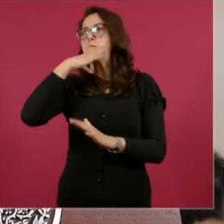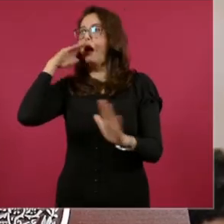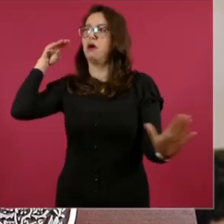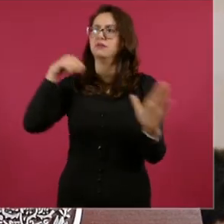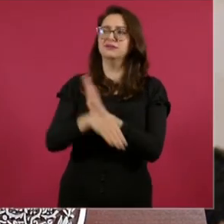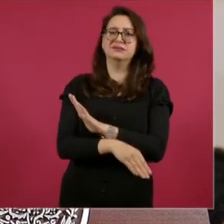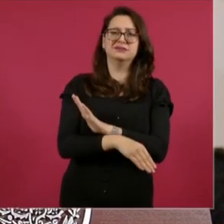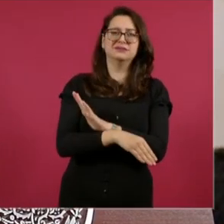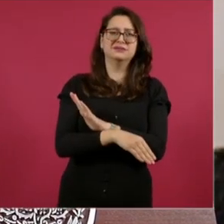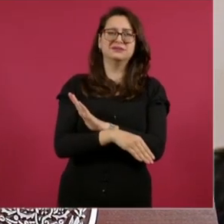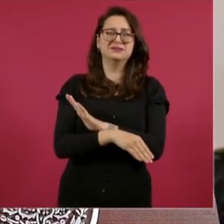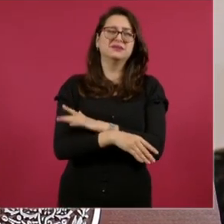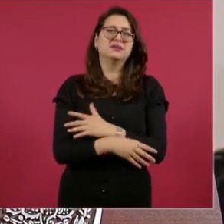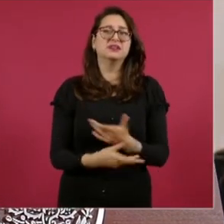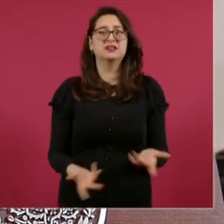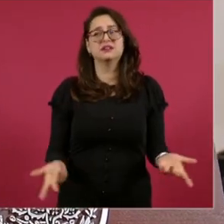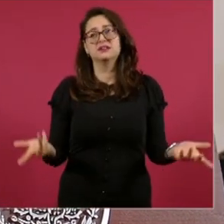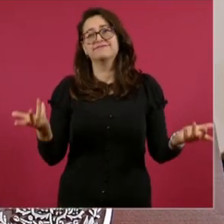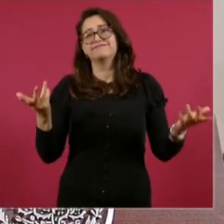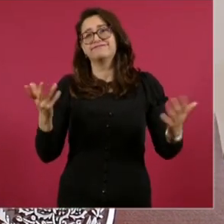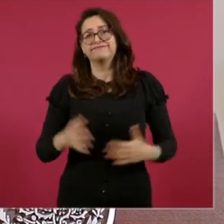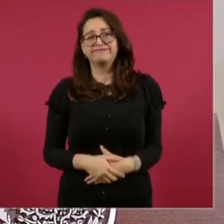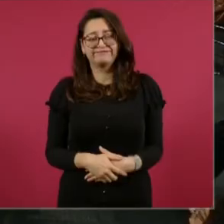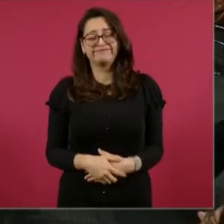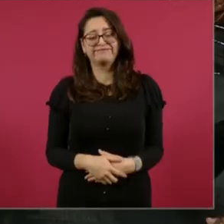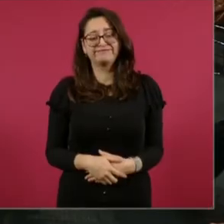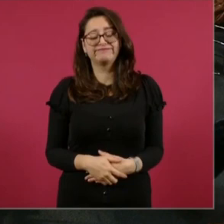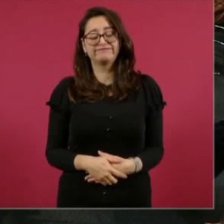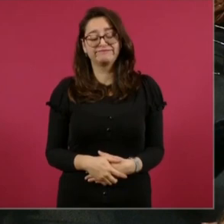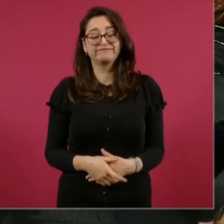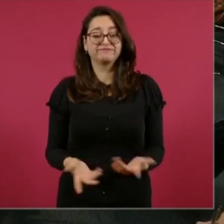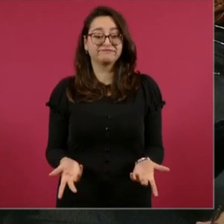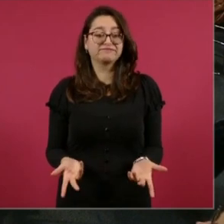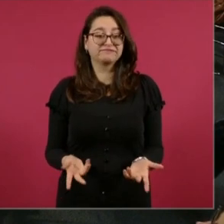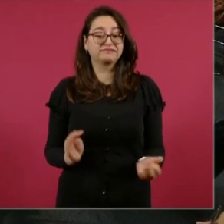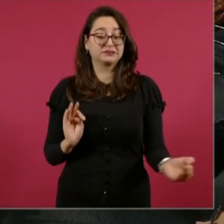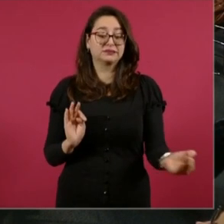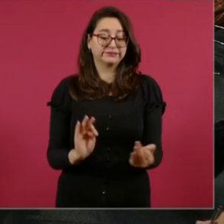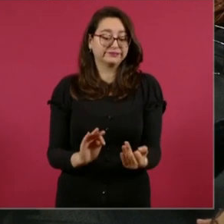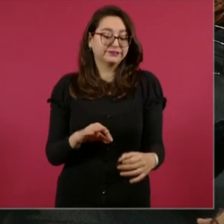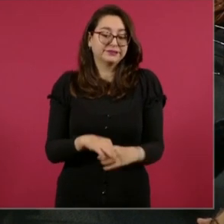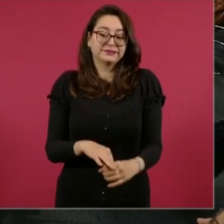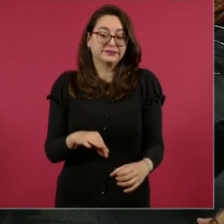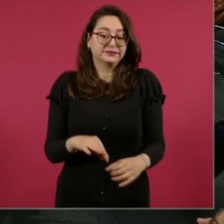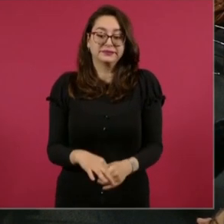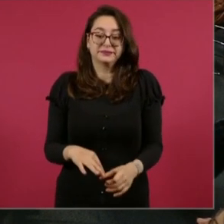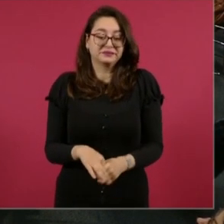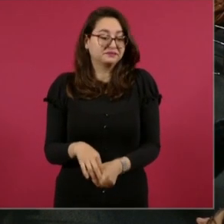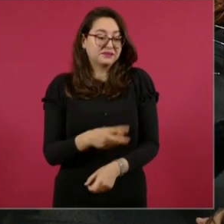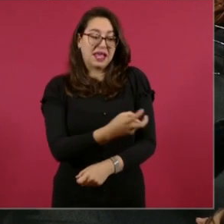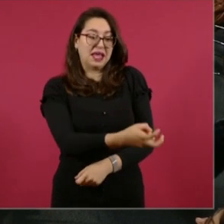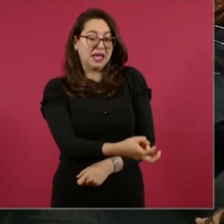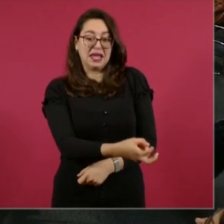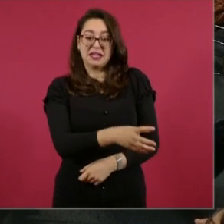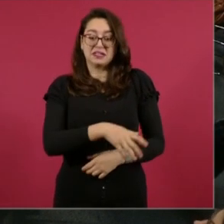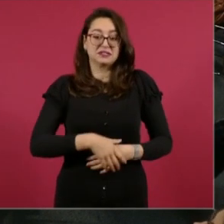es eso. Hay una parte de ahí en mi libro. Si no,